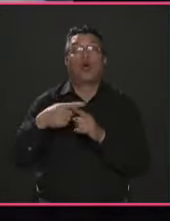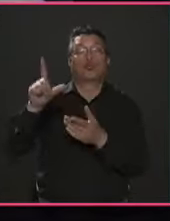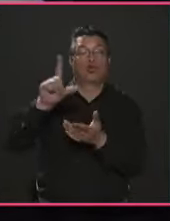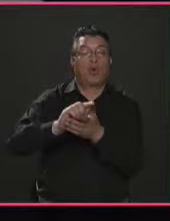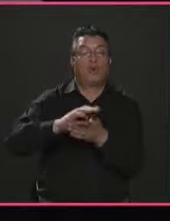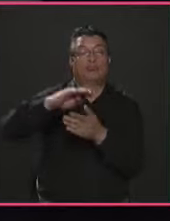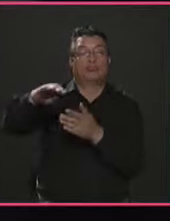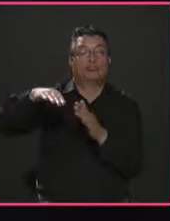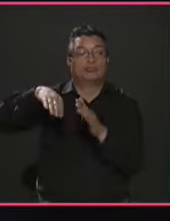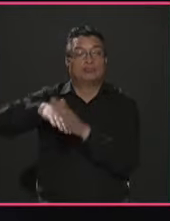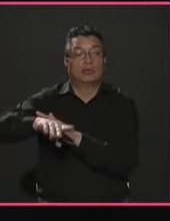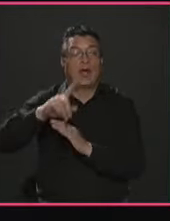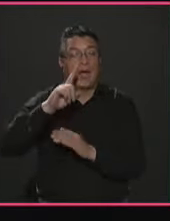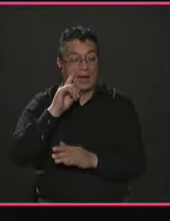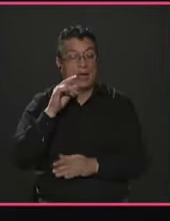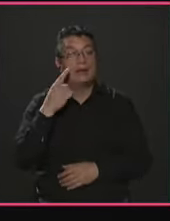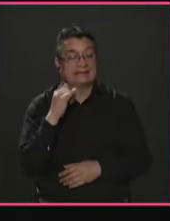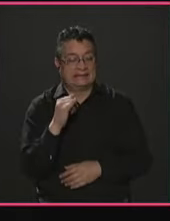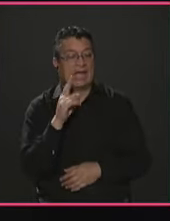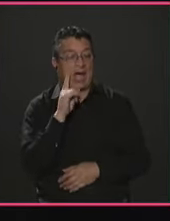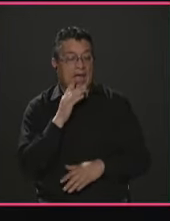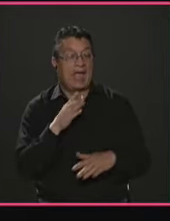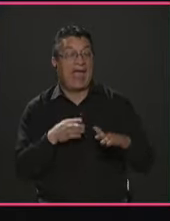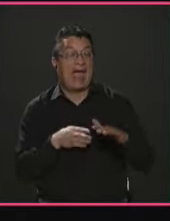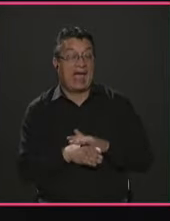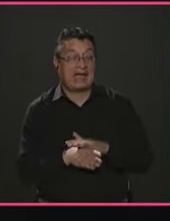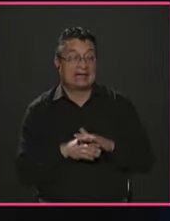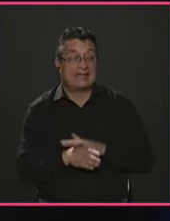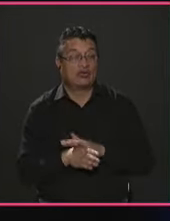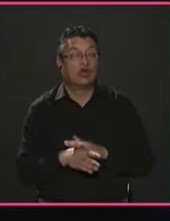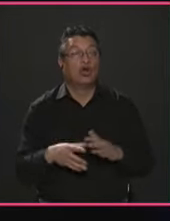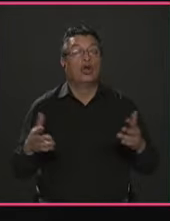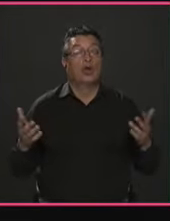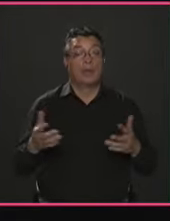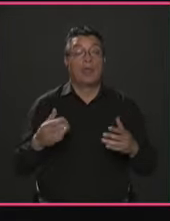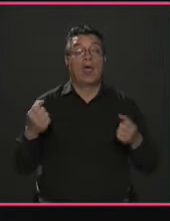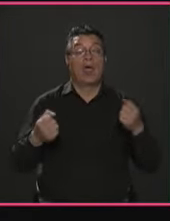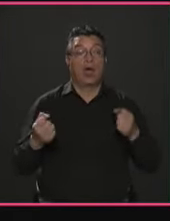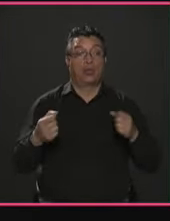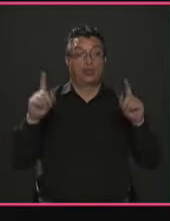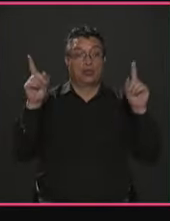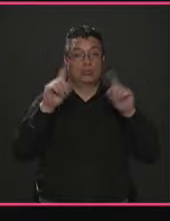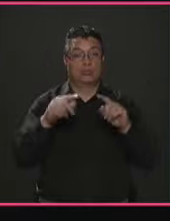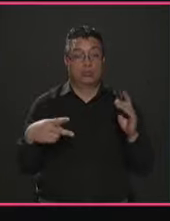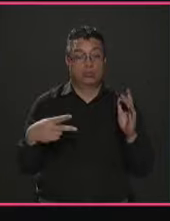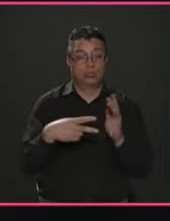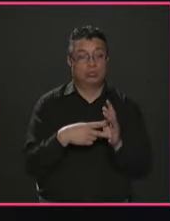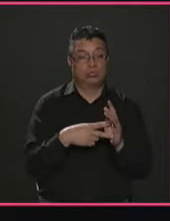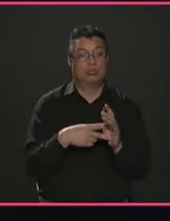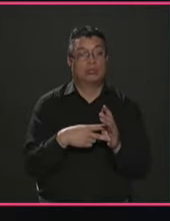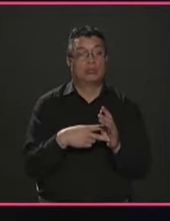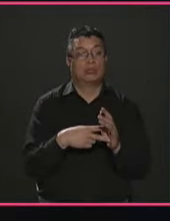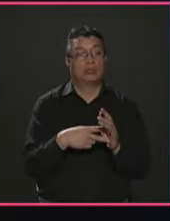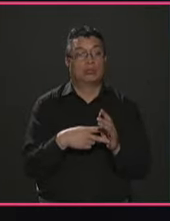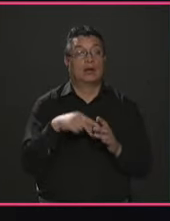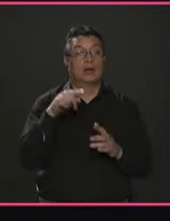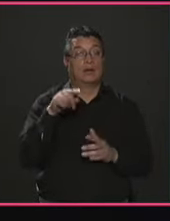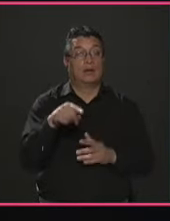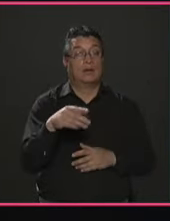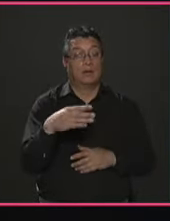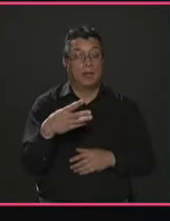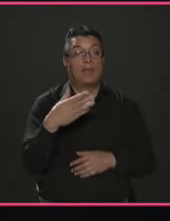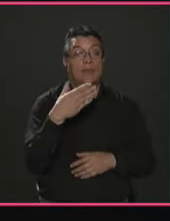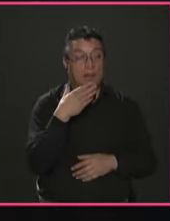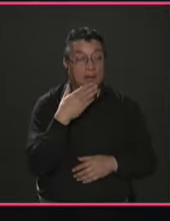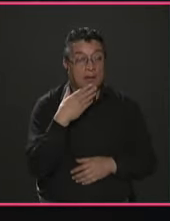pero lo que sí tiene es que tiene acceso a un auto eléctrico adentro